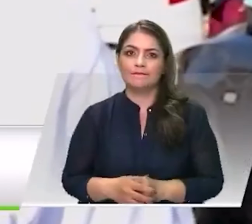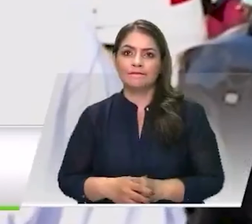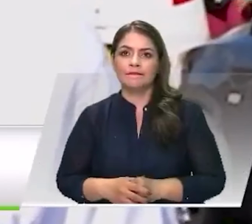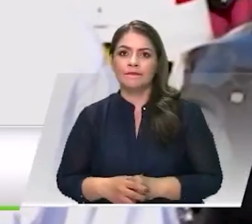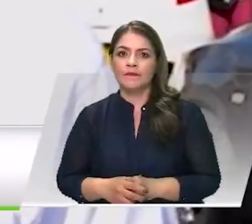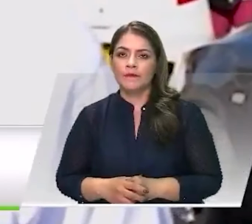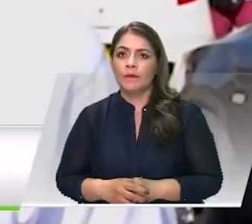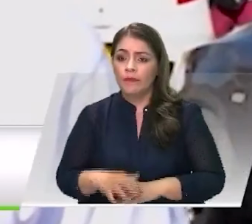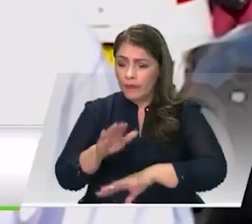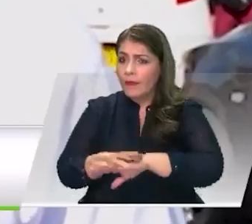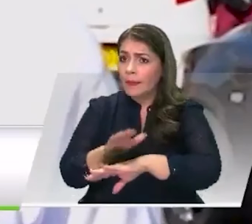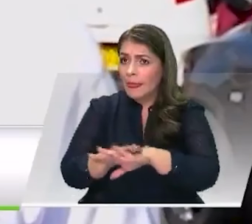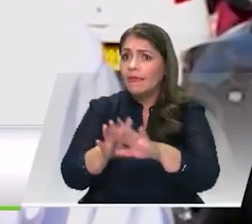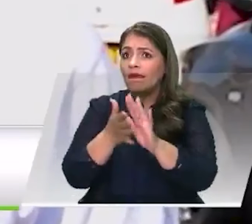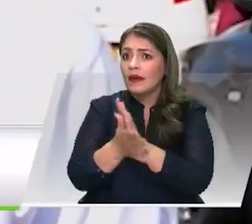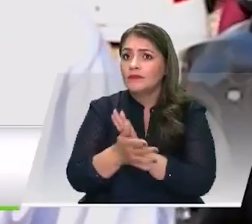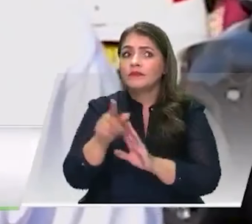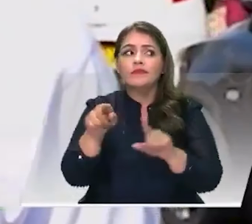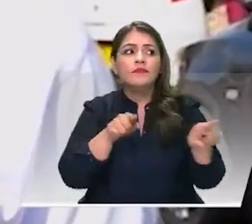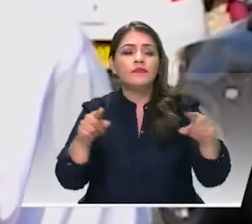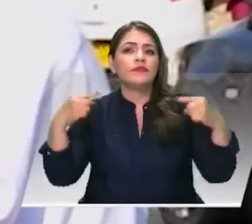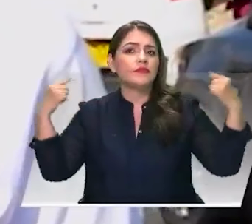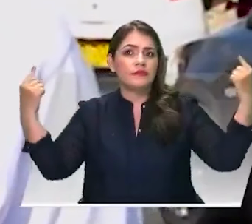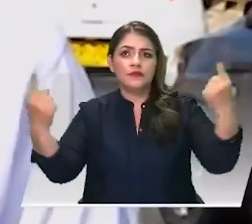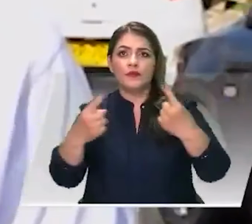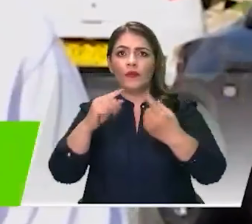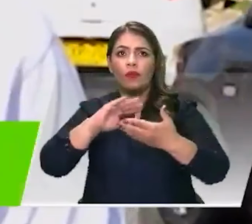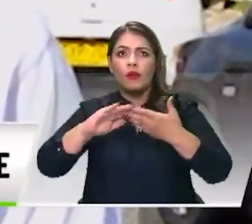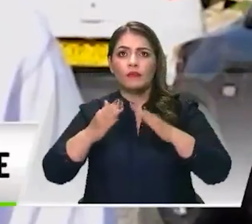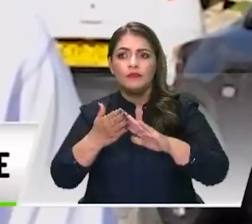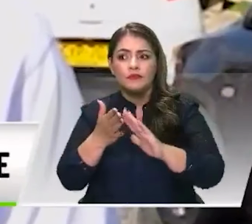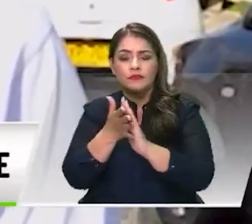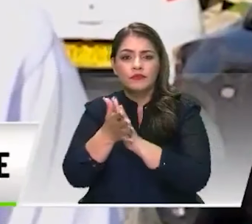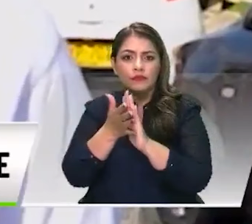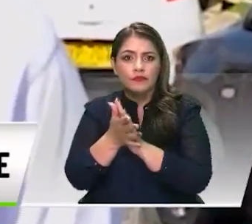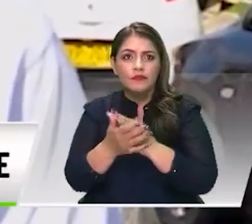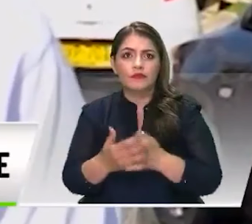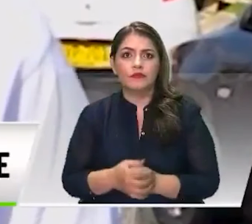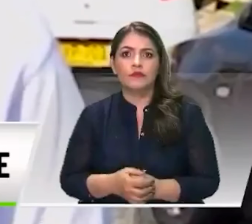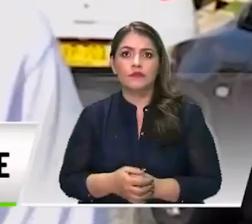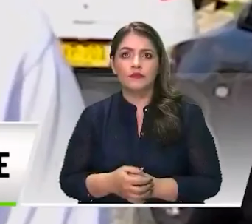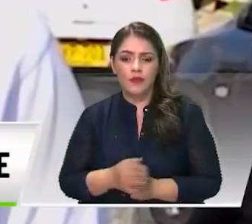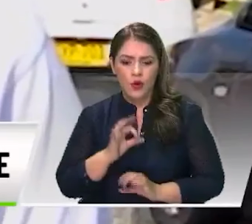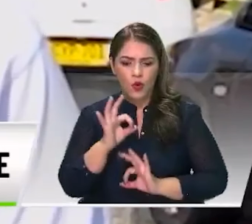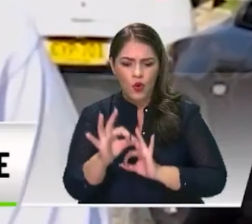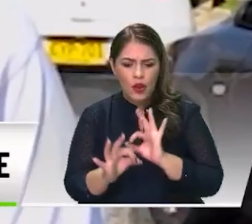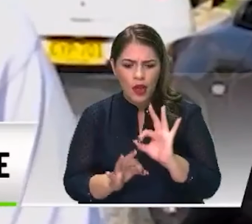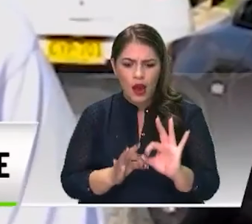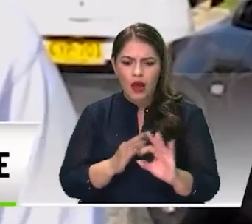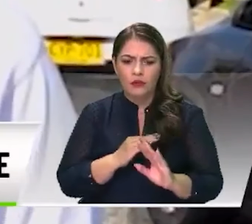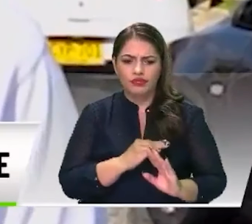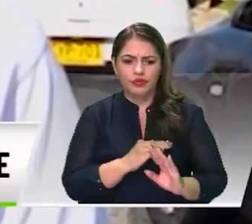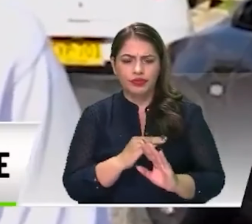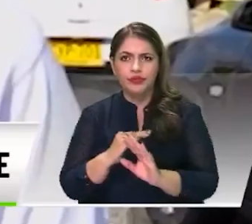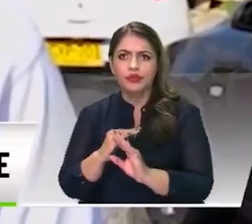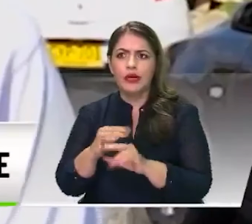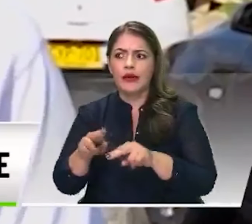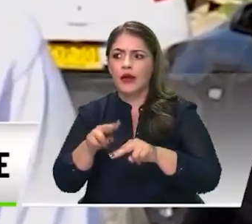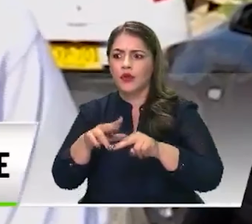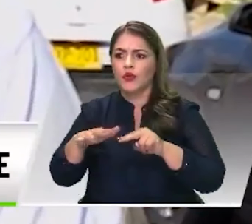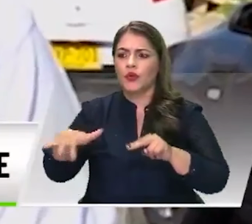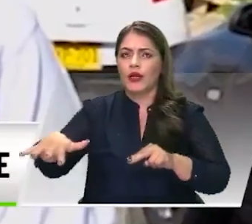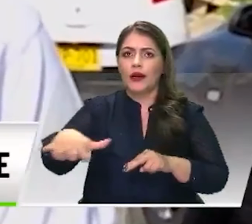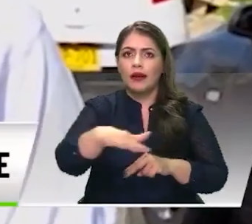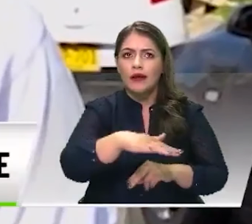a la ciudadanía y a la comunidad en general la importancia con la protección cuidado y conservación de nuestros recursos naturales a que no